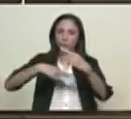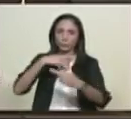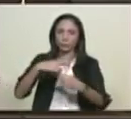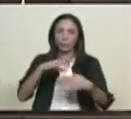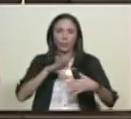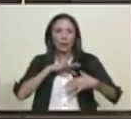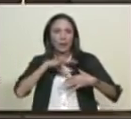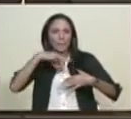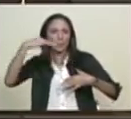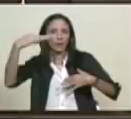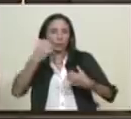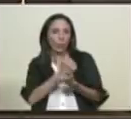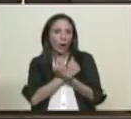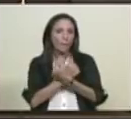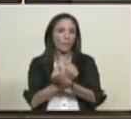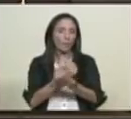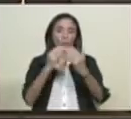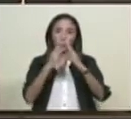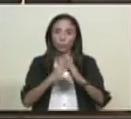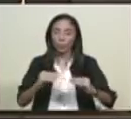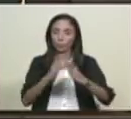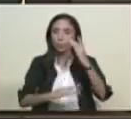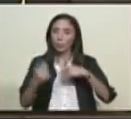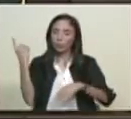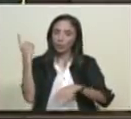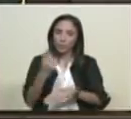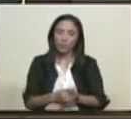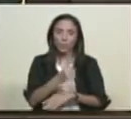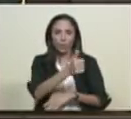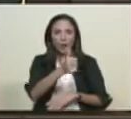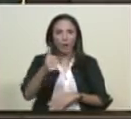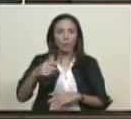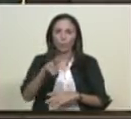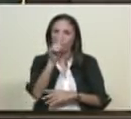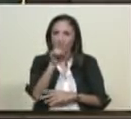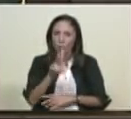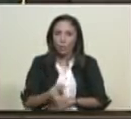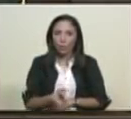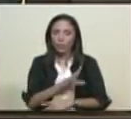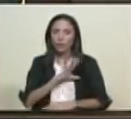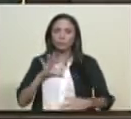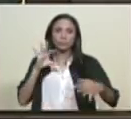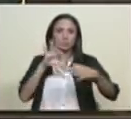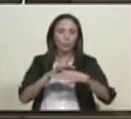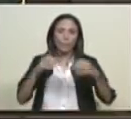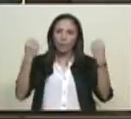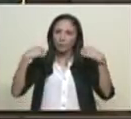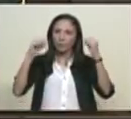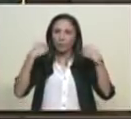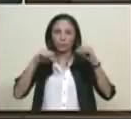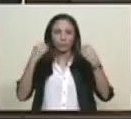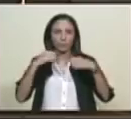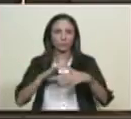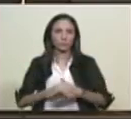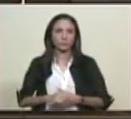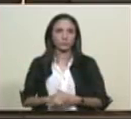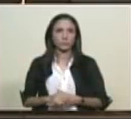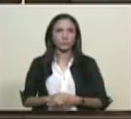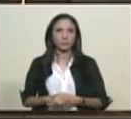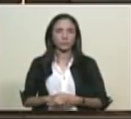espiritualidad profunda que nosotros debemos todos los días practicar. Todos los